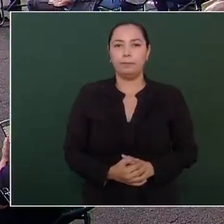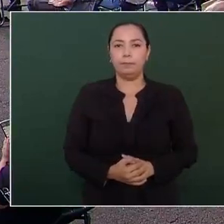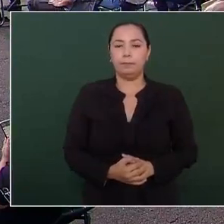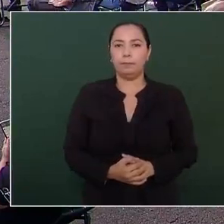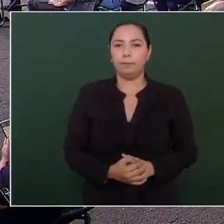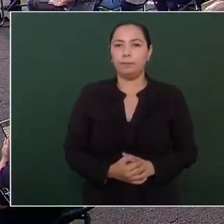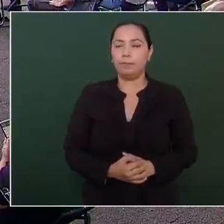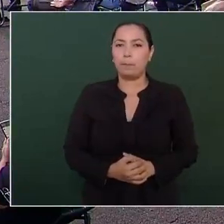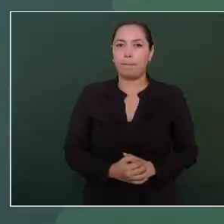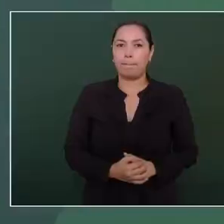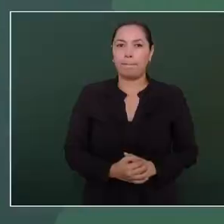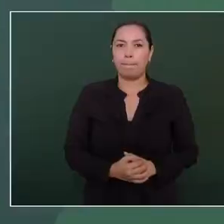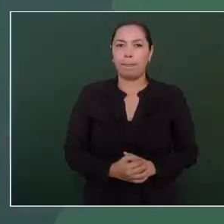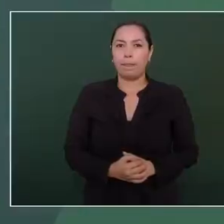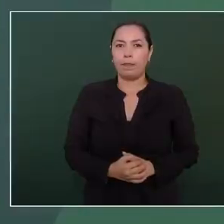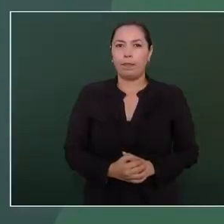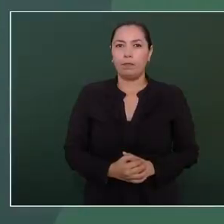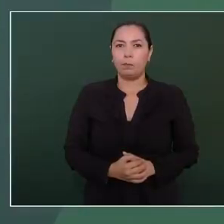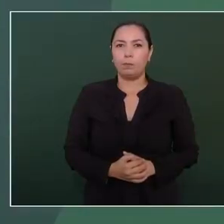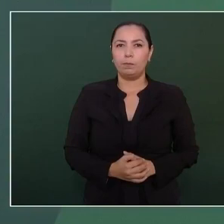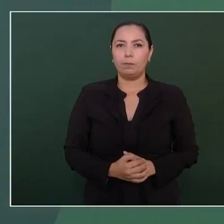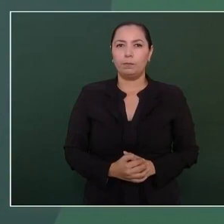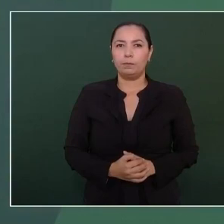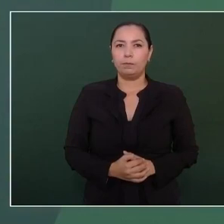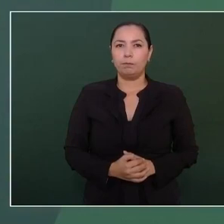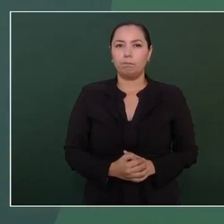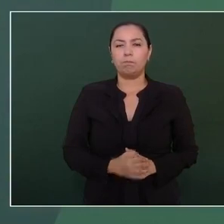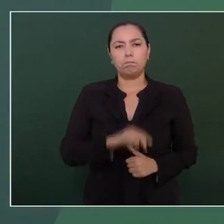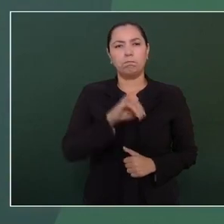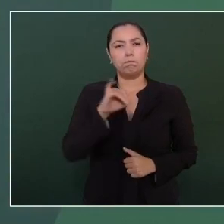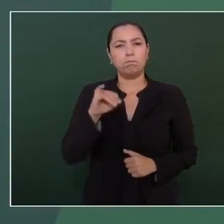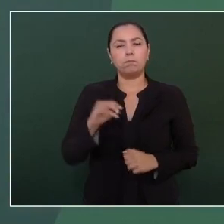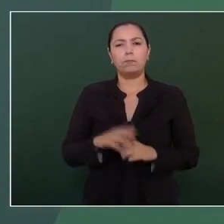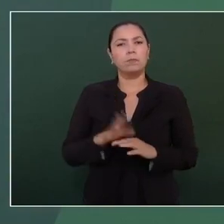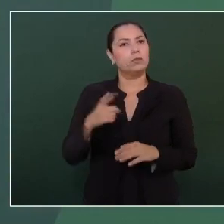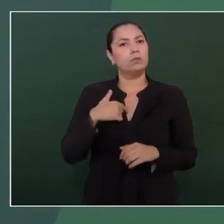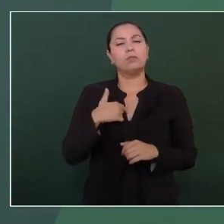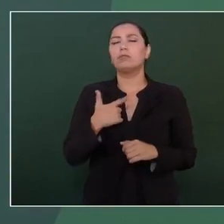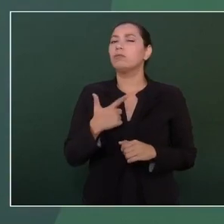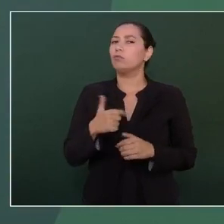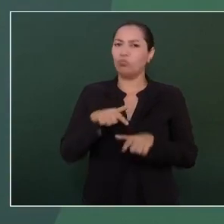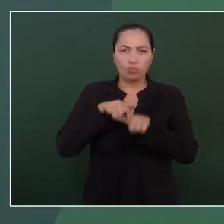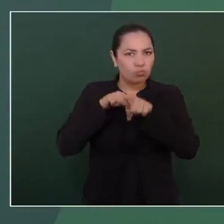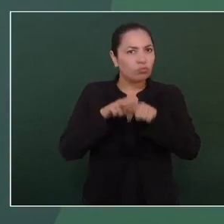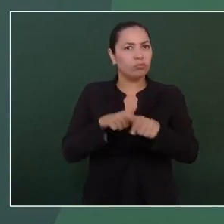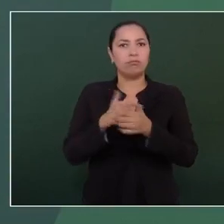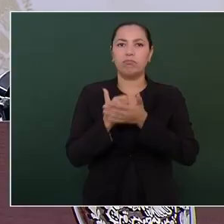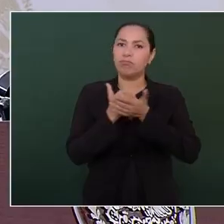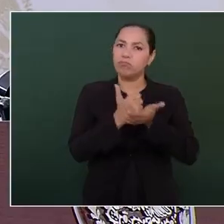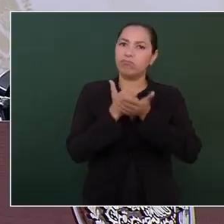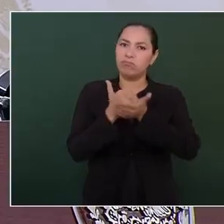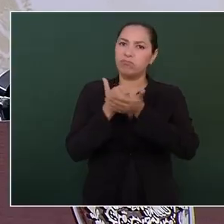Sí, sí, sí. Vamos a seguir ayudando.